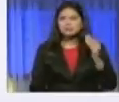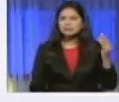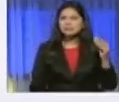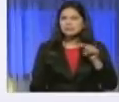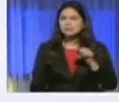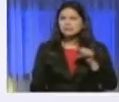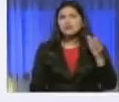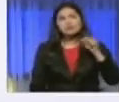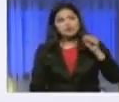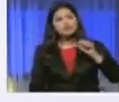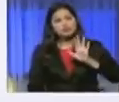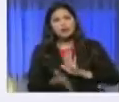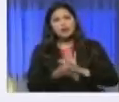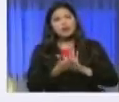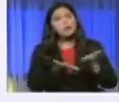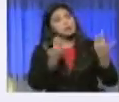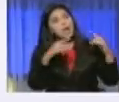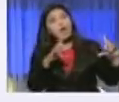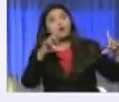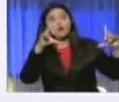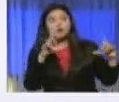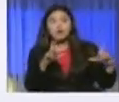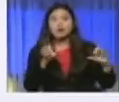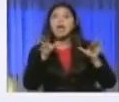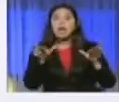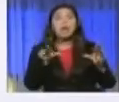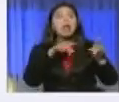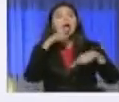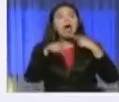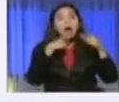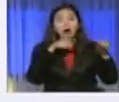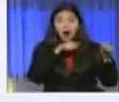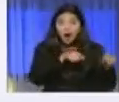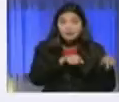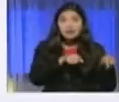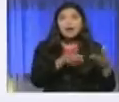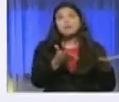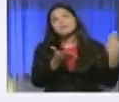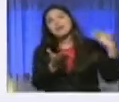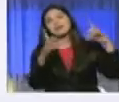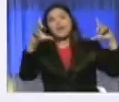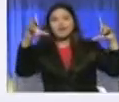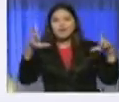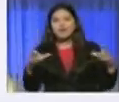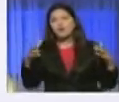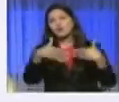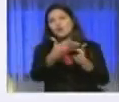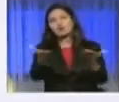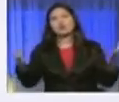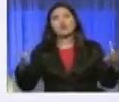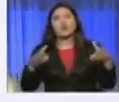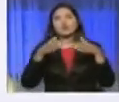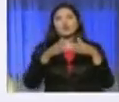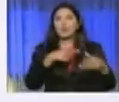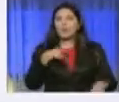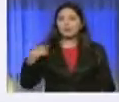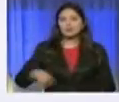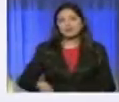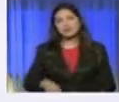Claro, vamos a tomarnos una foto. Mientras el embajador habla, vamos a tomarnos una foto con toda la delegación china. Adelante,